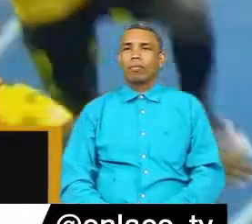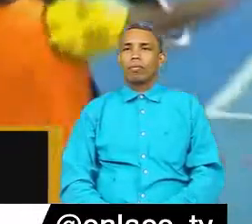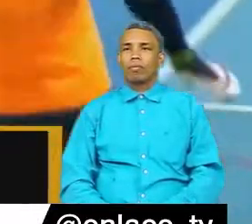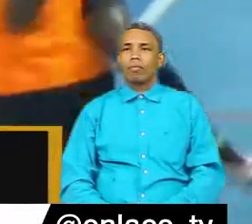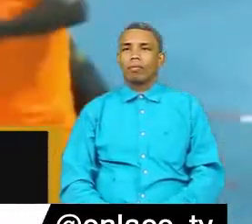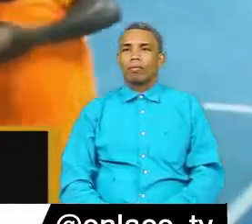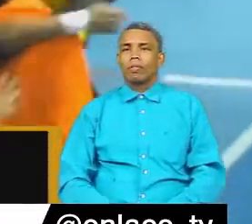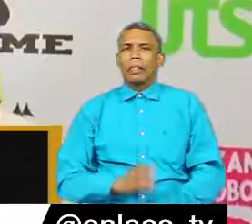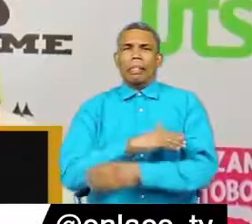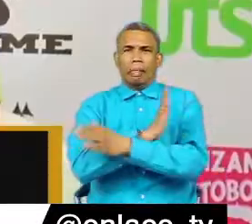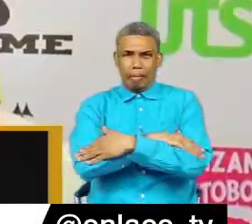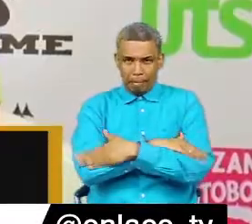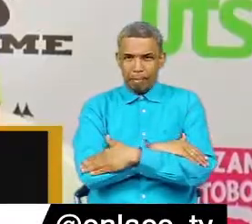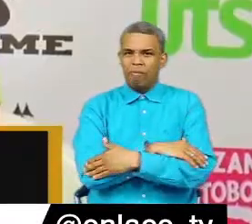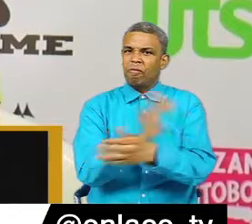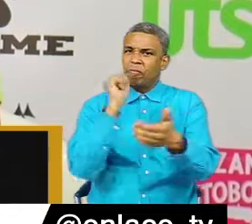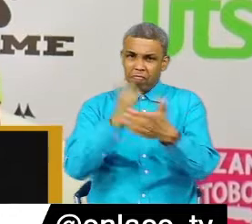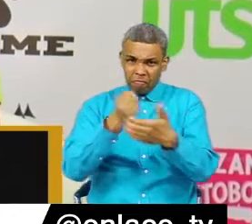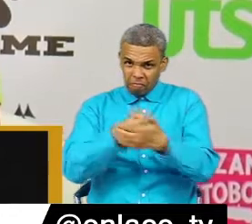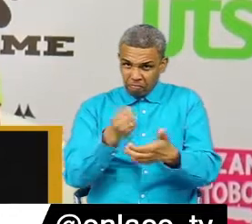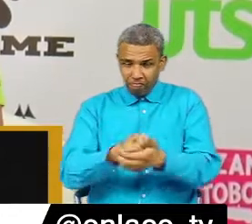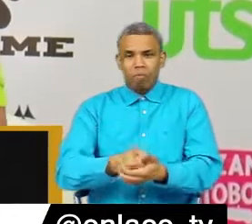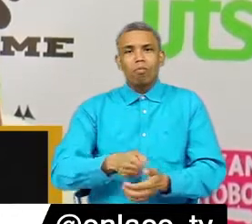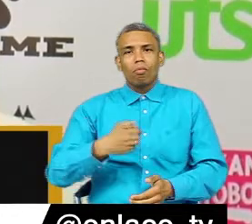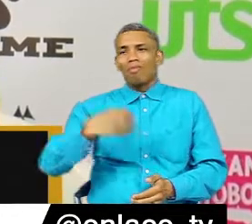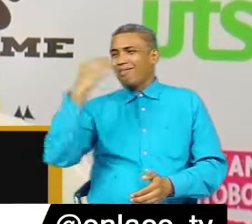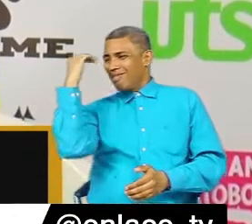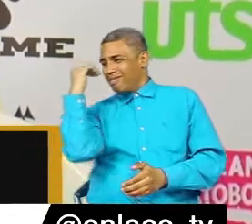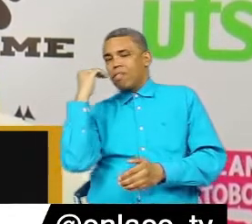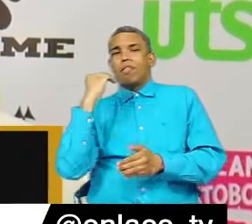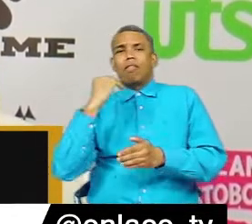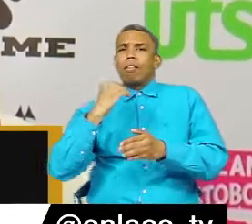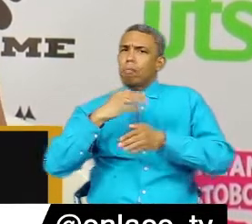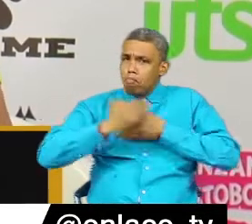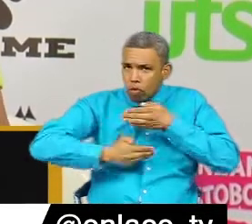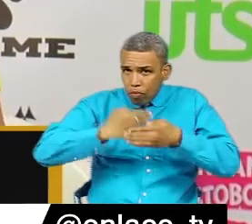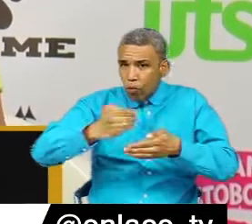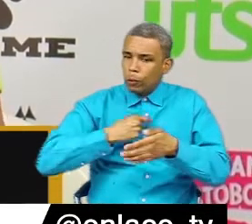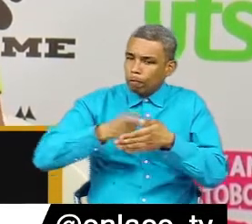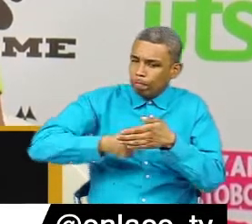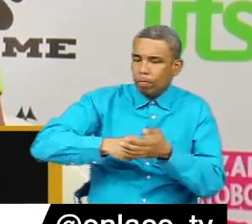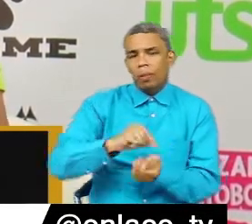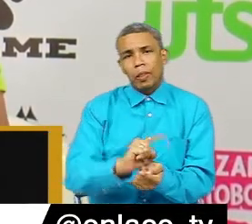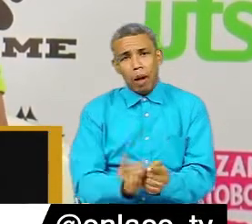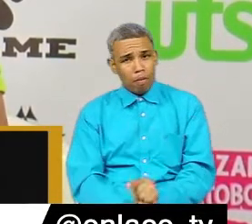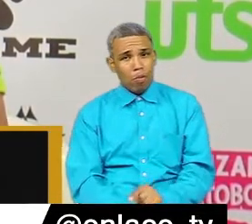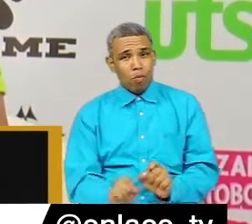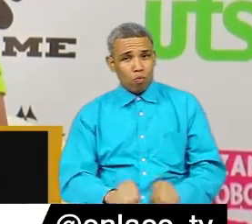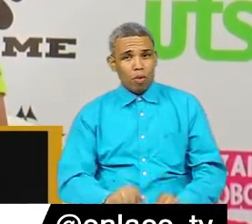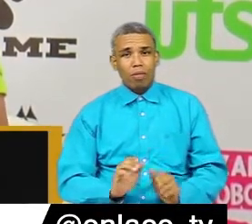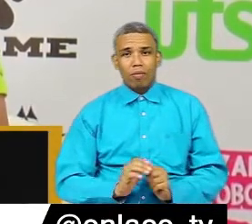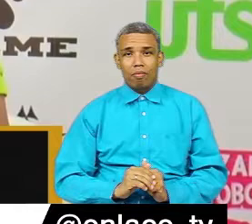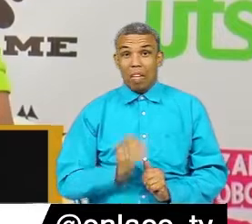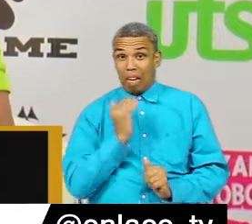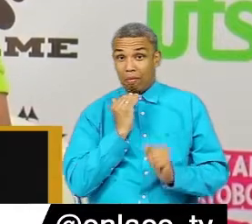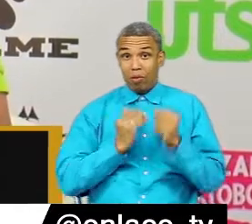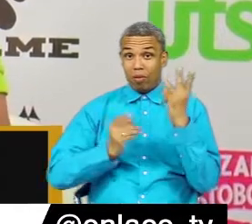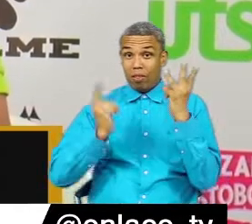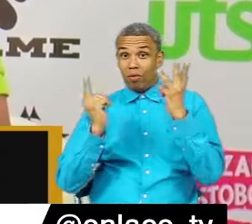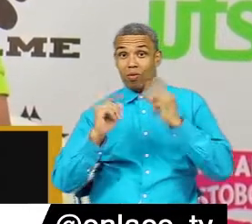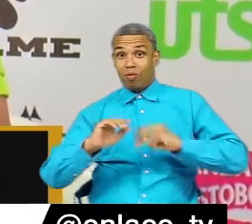cosas como las hemos planificado y mejorándolas. Entonces hoy no podemos echar ni las campanas al viento, pero sí